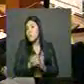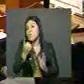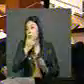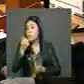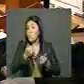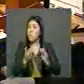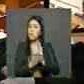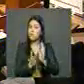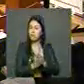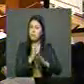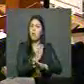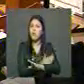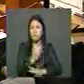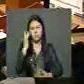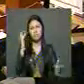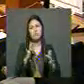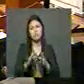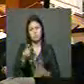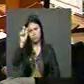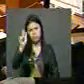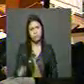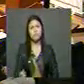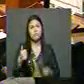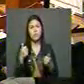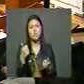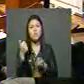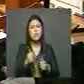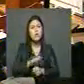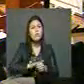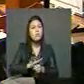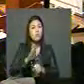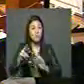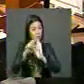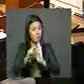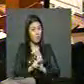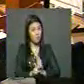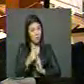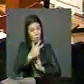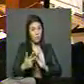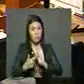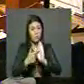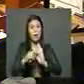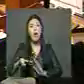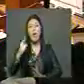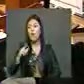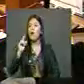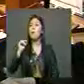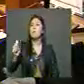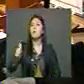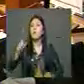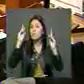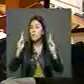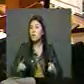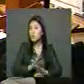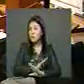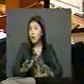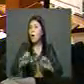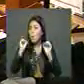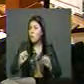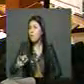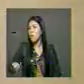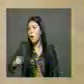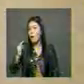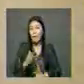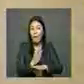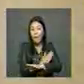lo ha destacado adecuadamente Gargarella, en aquellos casos en los que la norma constitucional sea casi que autoaplicativa, esto es, que preordene de manera